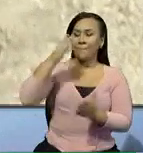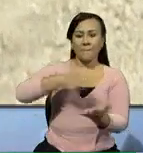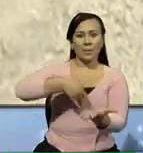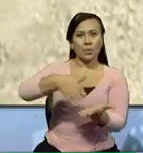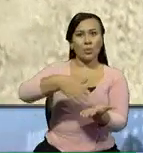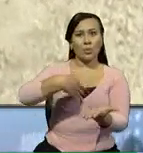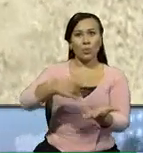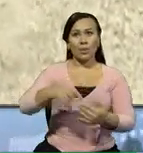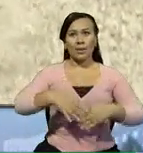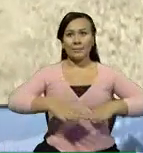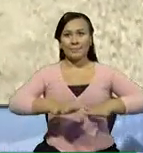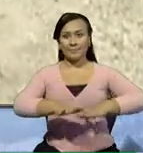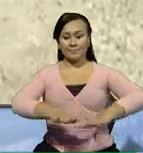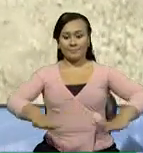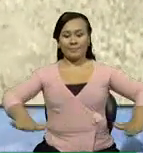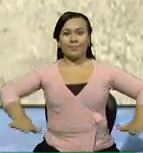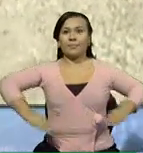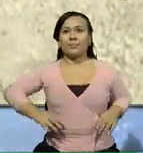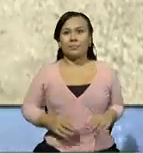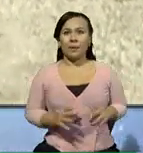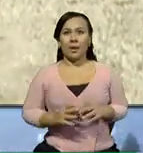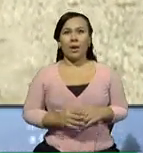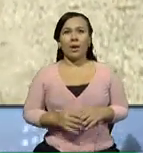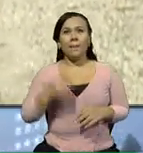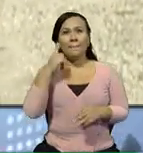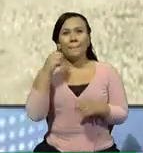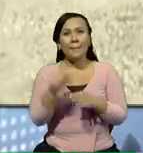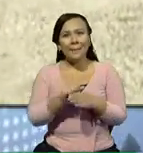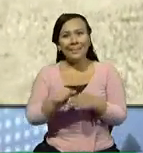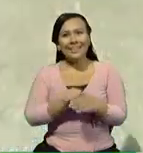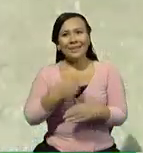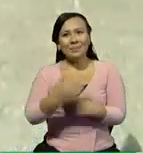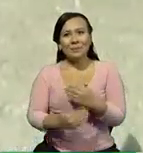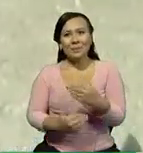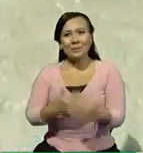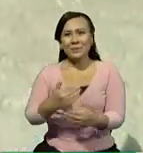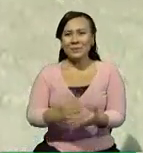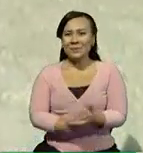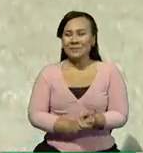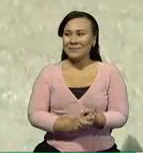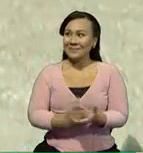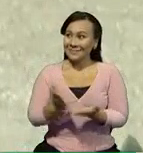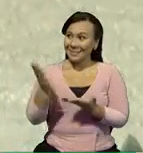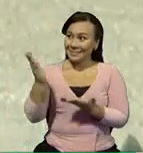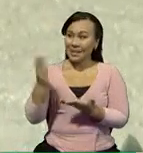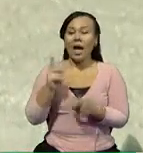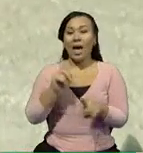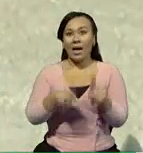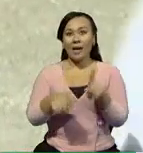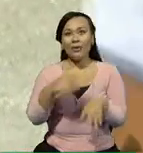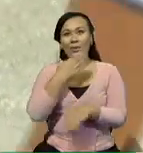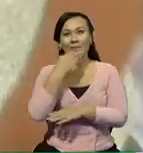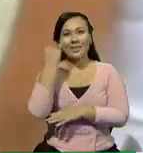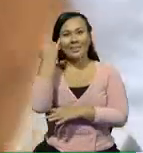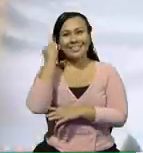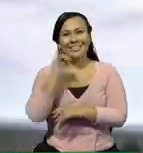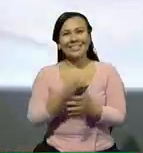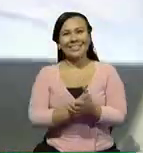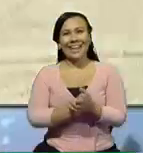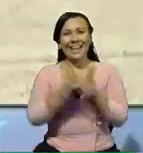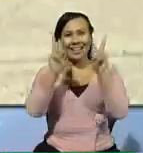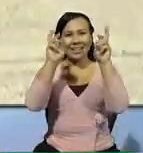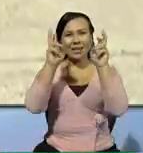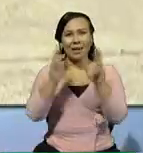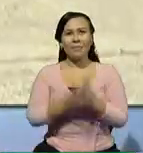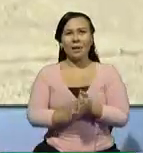poder, para que ellos puedan practicar el deporte de la mejor manera posible. Aunque muchos piensan que el Boca es fácil.